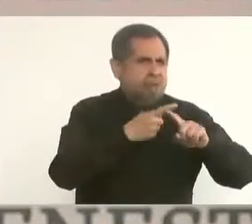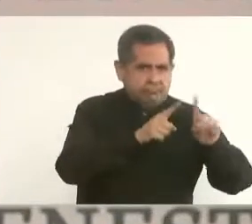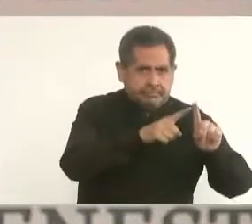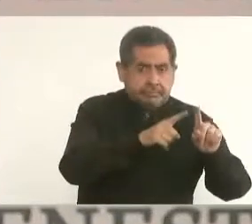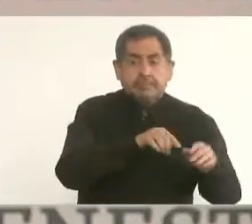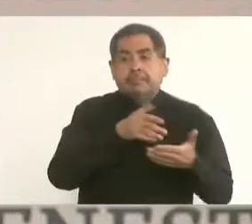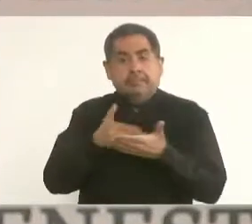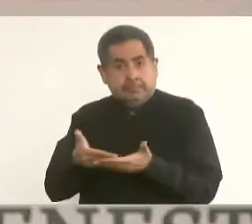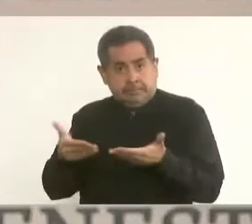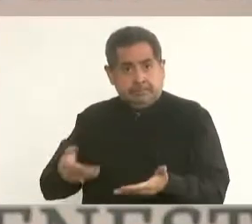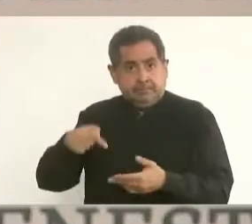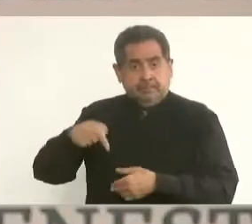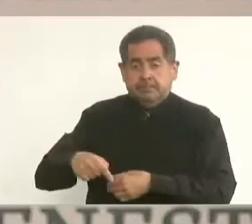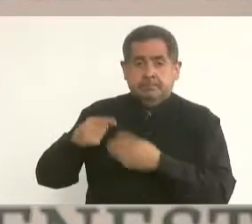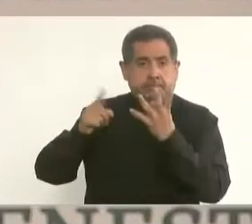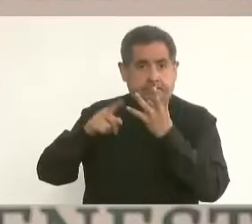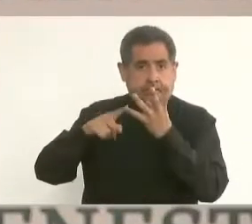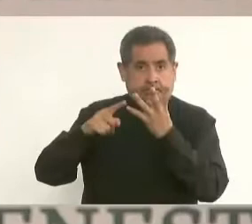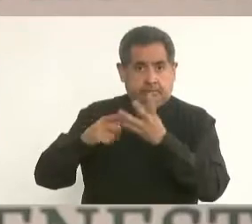violencia.